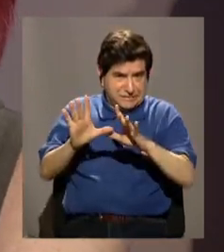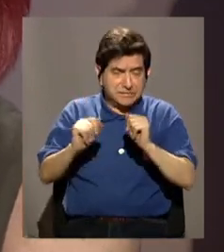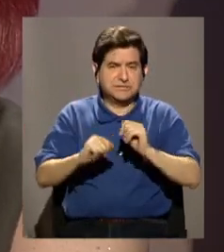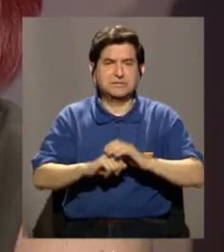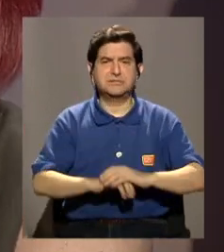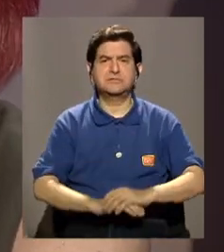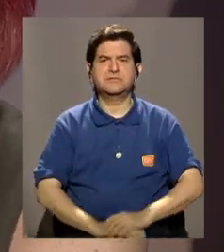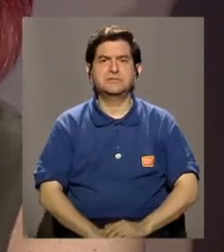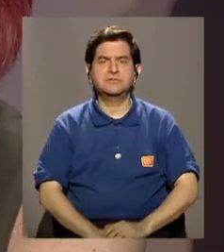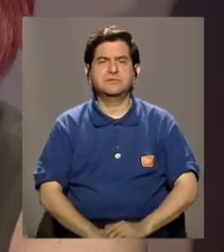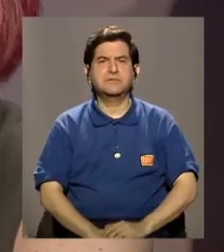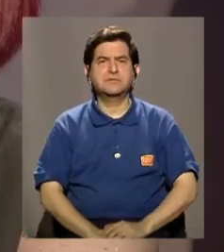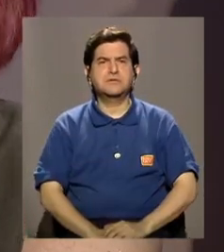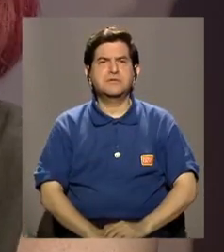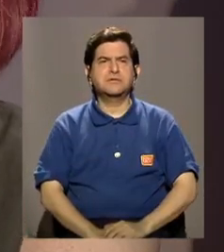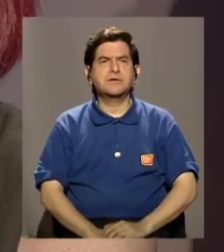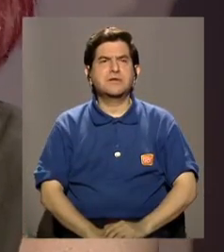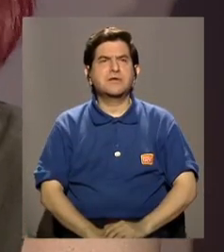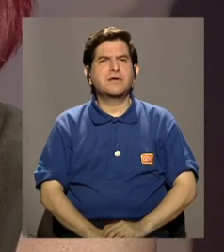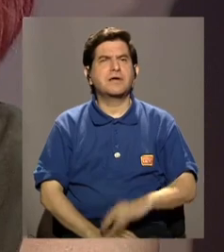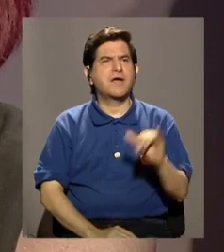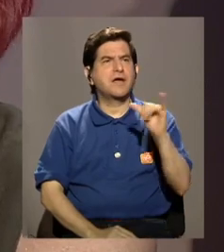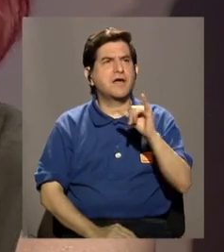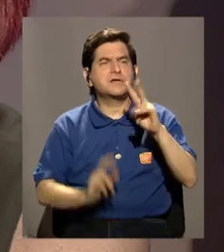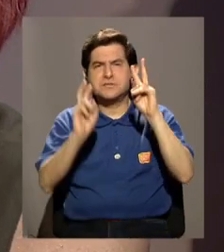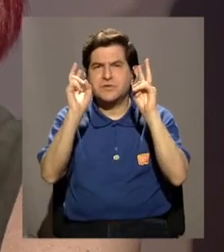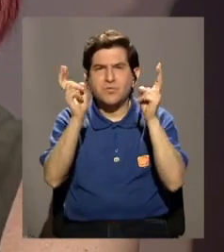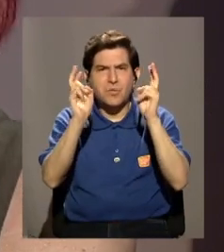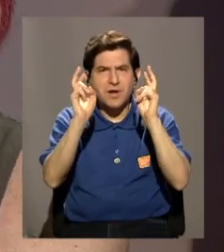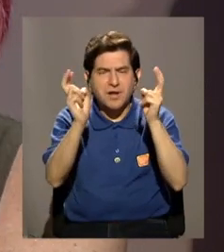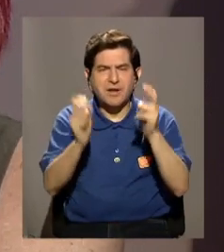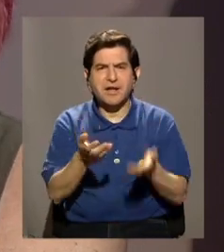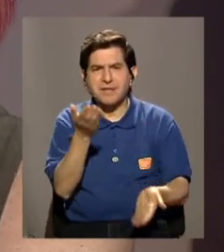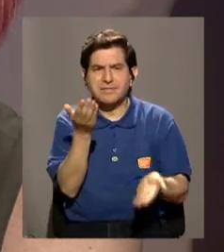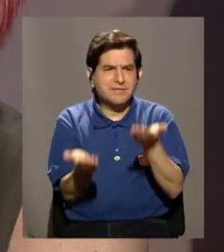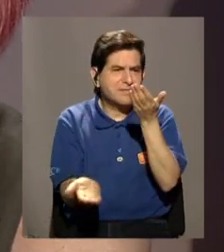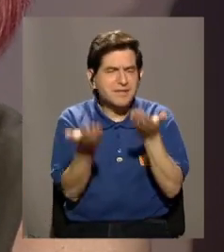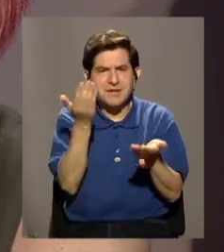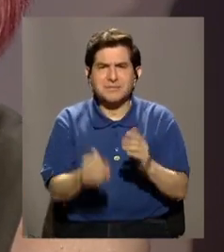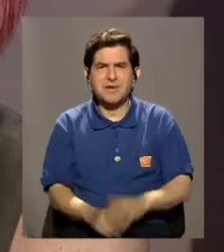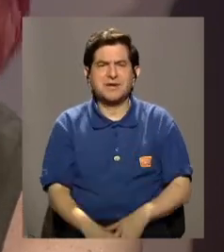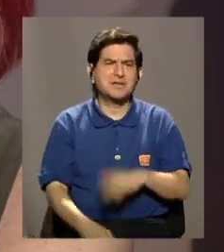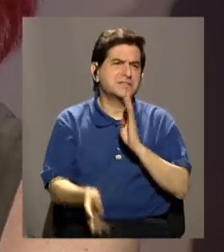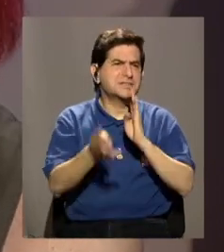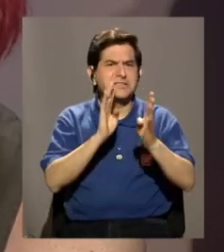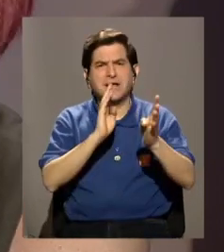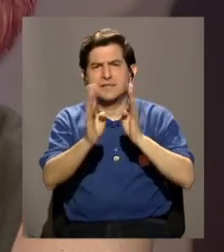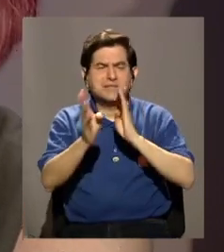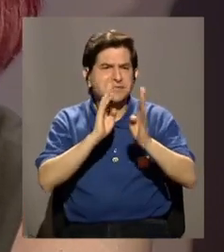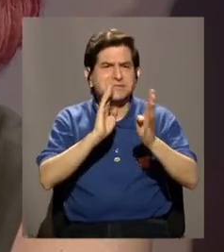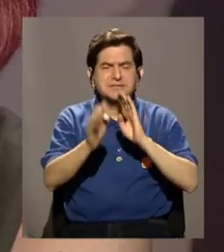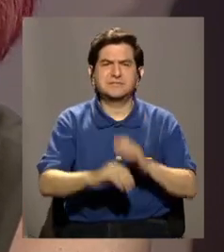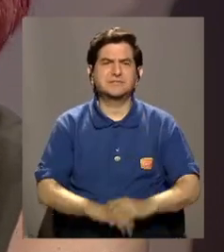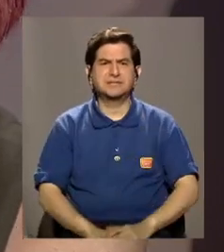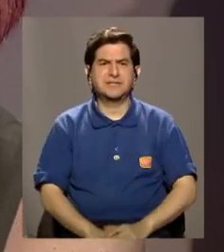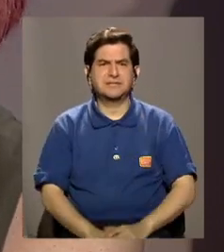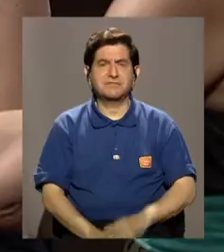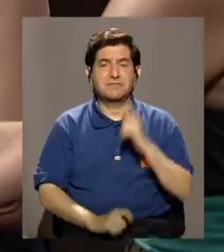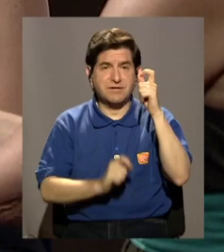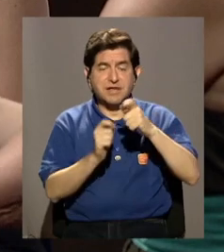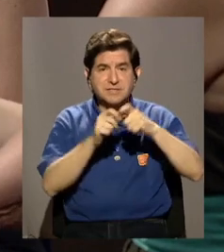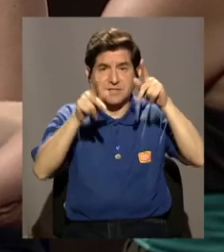y de alguna manera bueno es un tema que también se se habla se habla